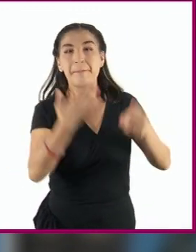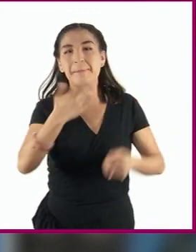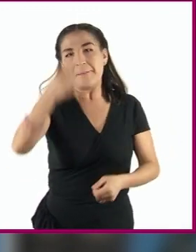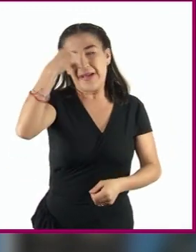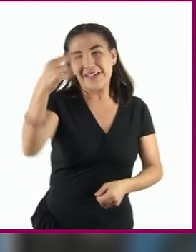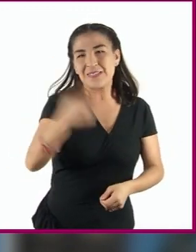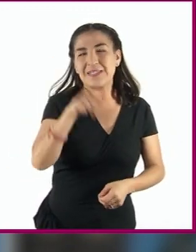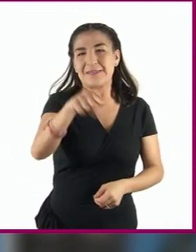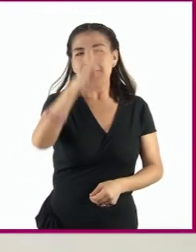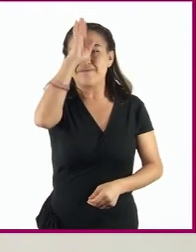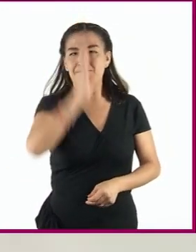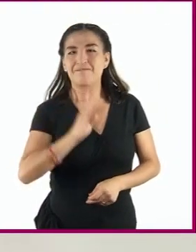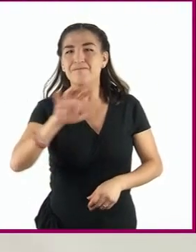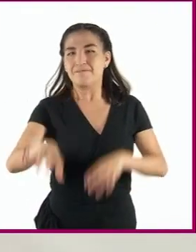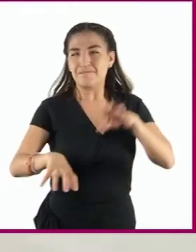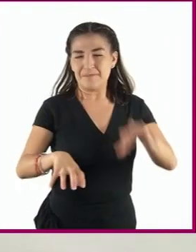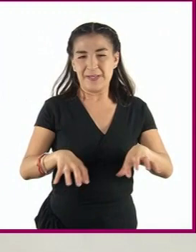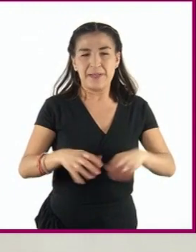un mediador.